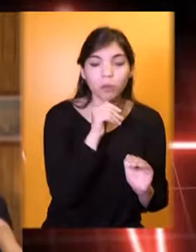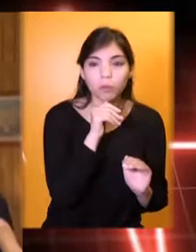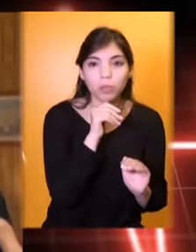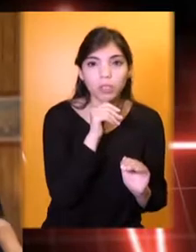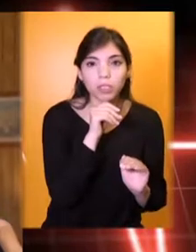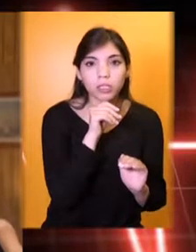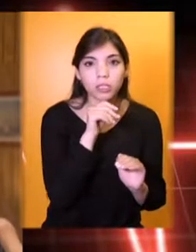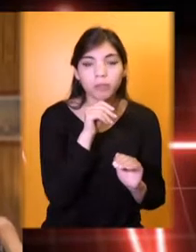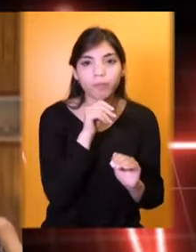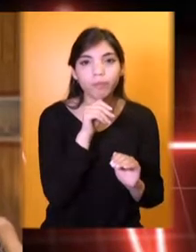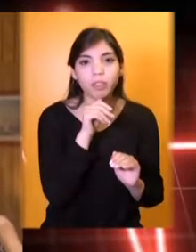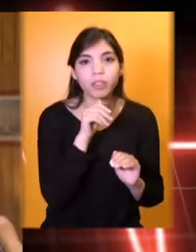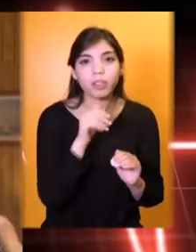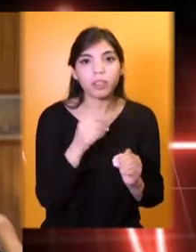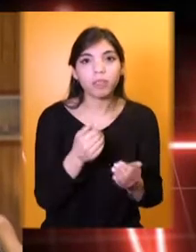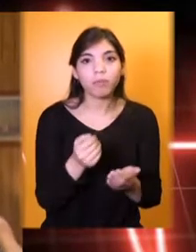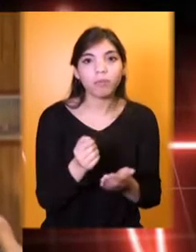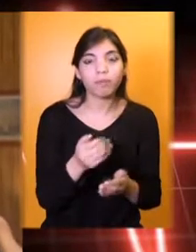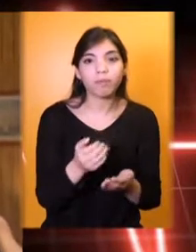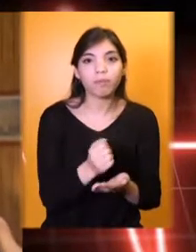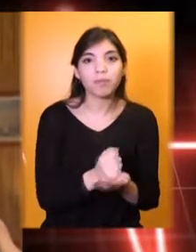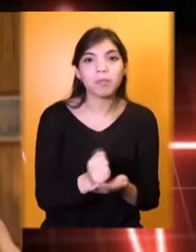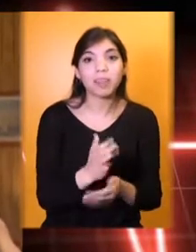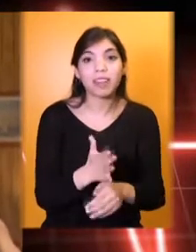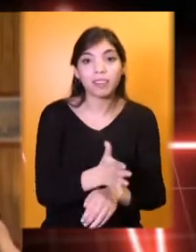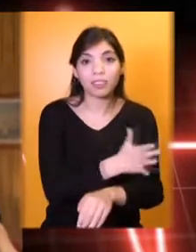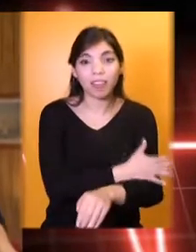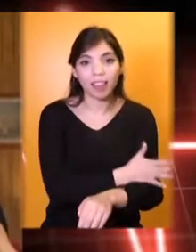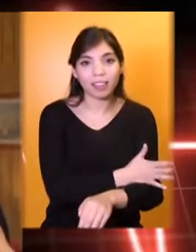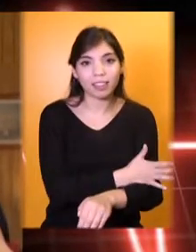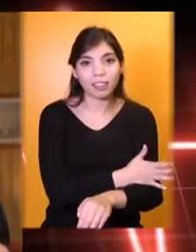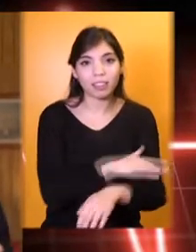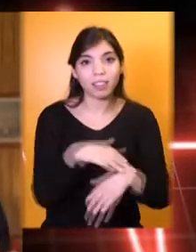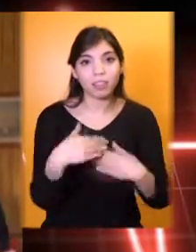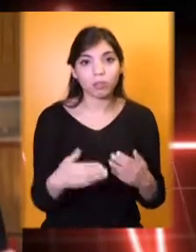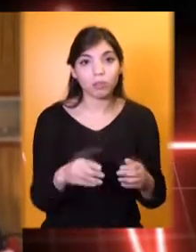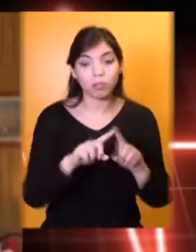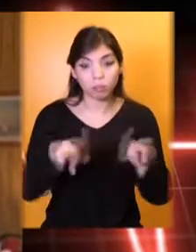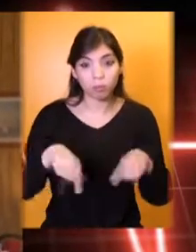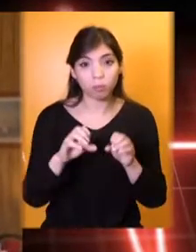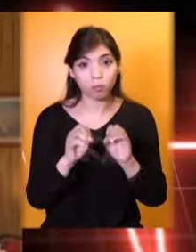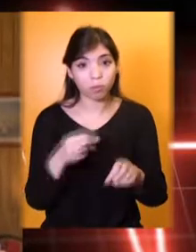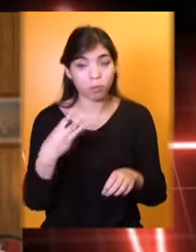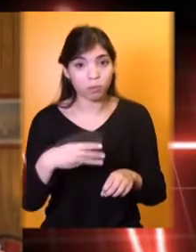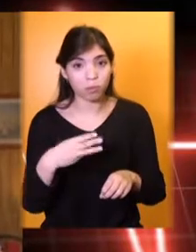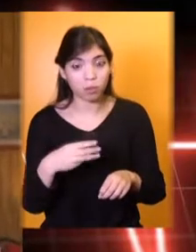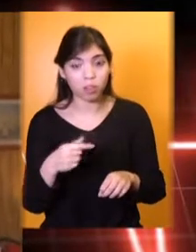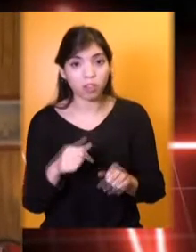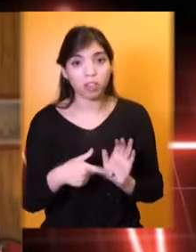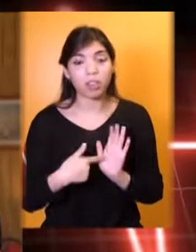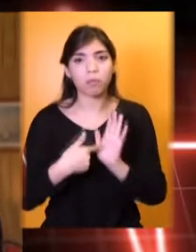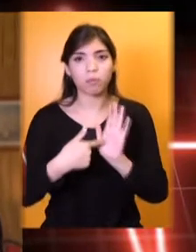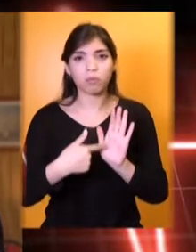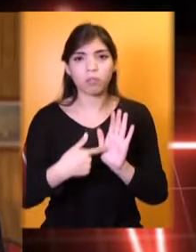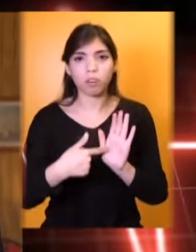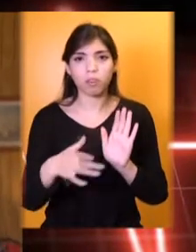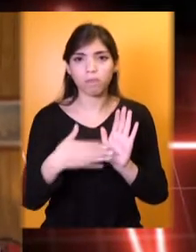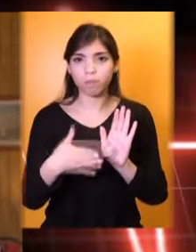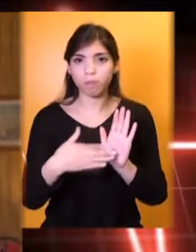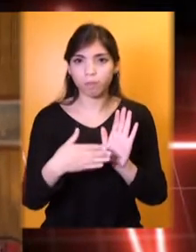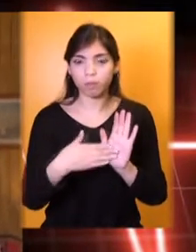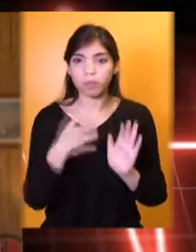de preparación y eso es lo grave y preocupante. Por eso la autoridad educacional tiene que pronunciarse, tiene que concurrir a tribunales y tiene que presentar las